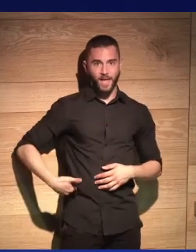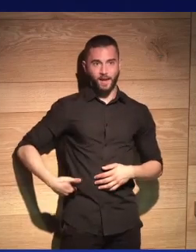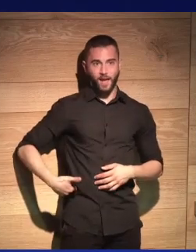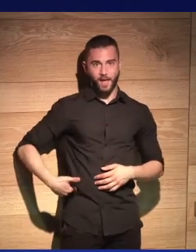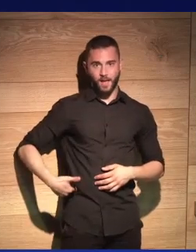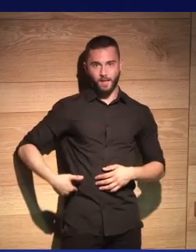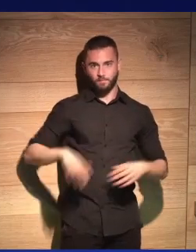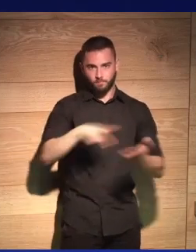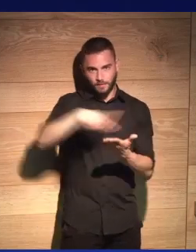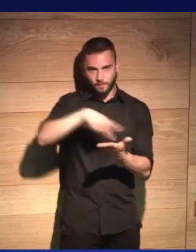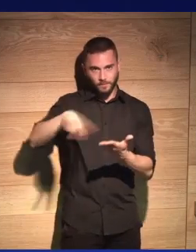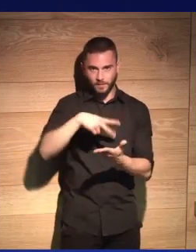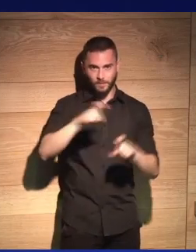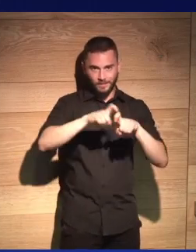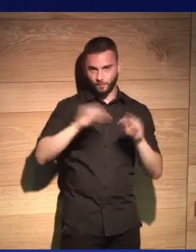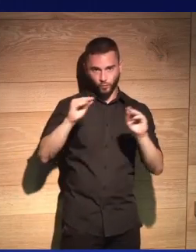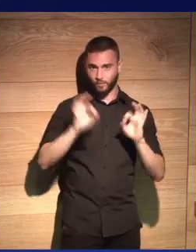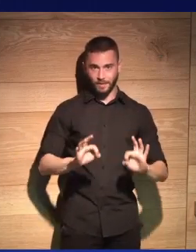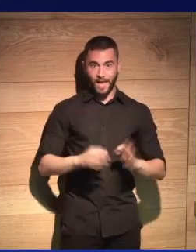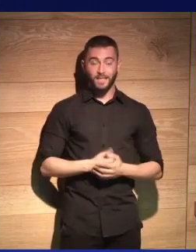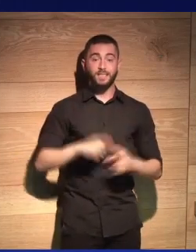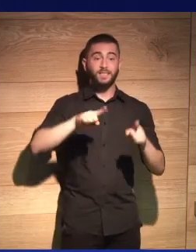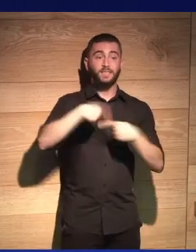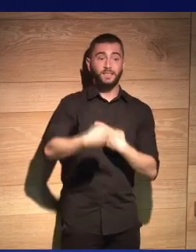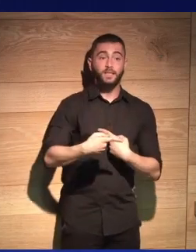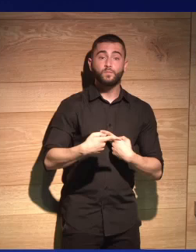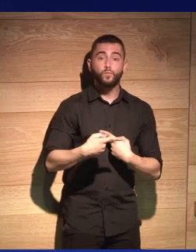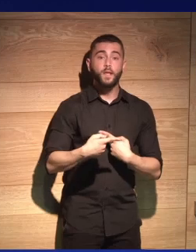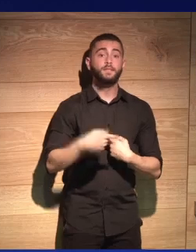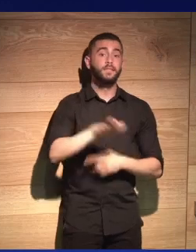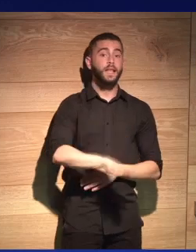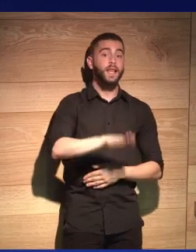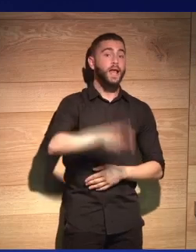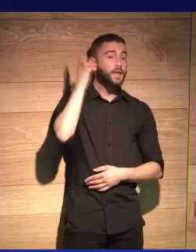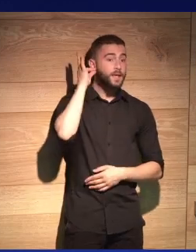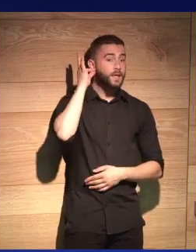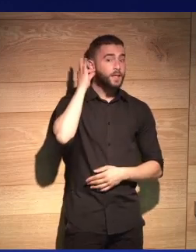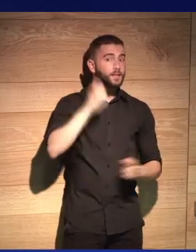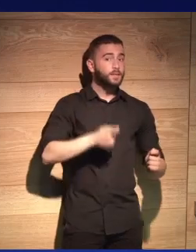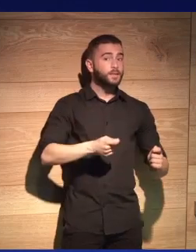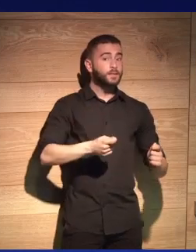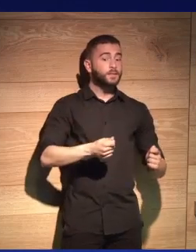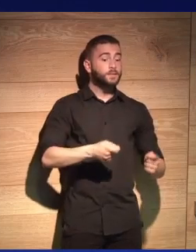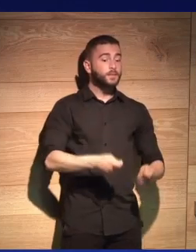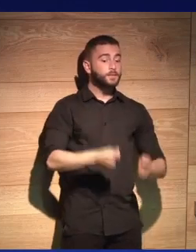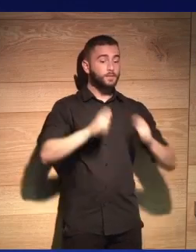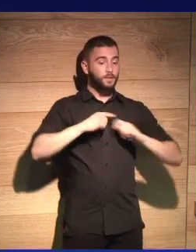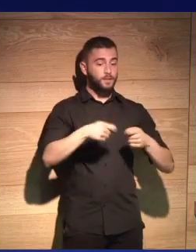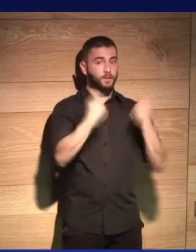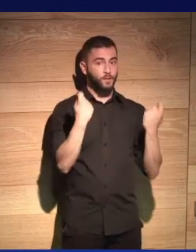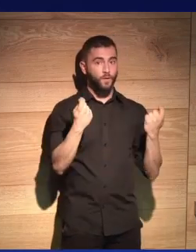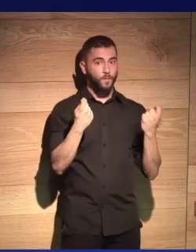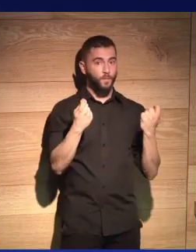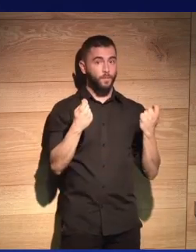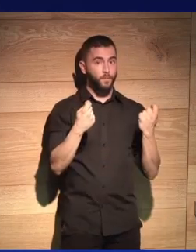de la canción. Y después, cuando el hechizo que la niña puso sobre nosotros finalmente se rompe, nos sentamos todos